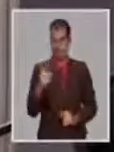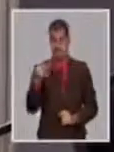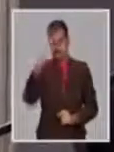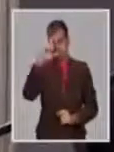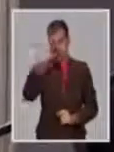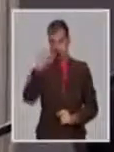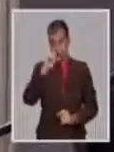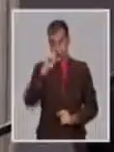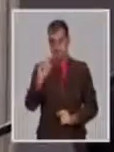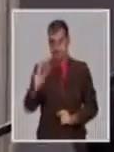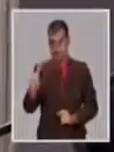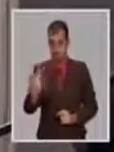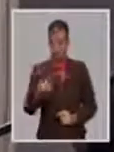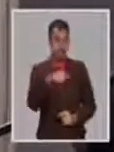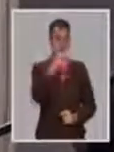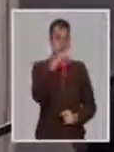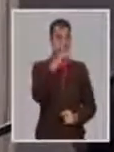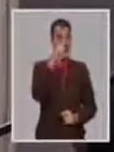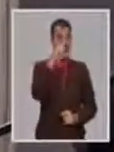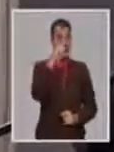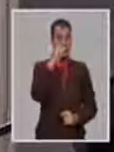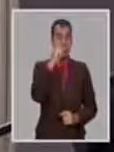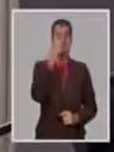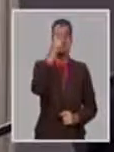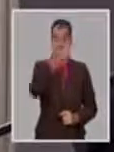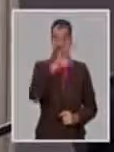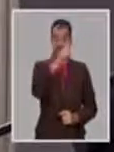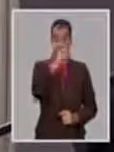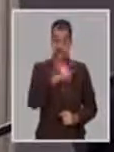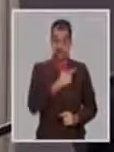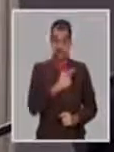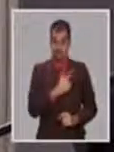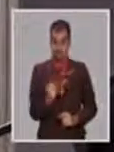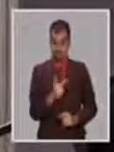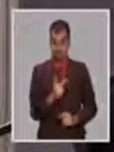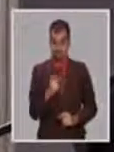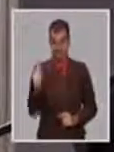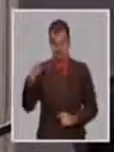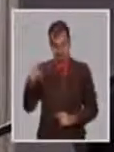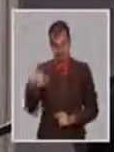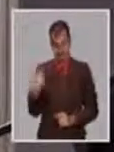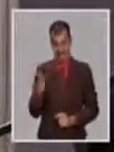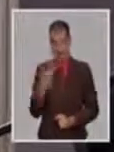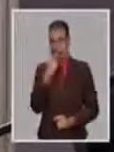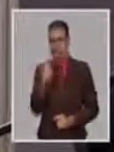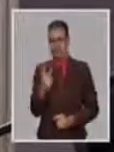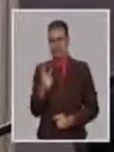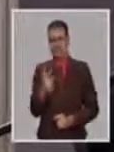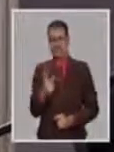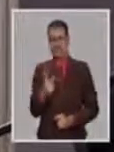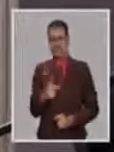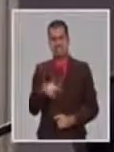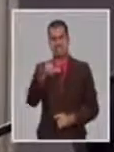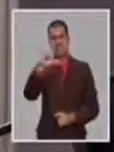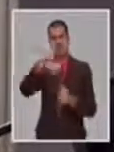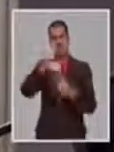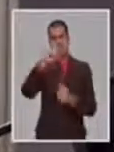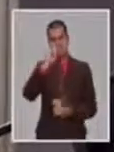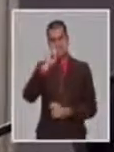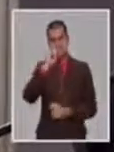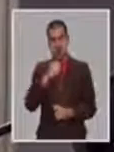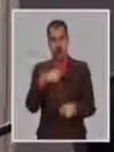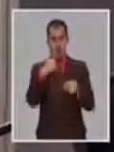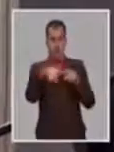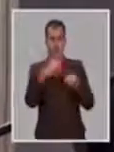una institución que participa en el proceso productivo de las vacunas. En el caso de Soberana es el Centro de Inmunología Molecular, el Instituto